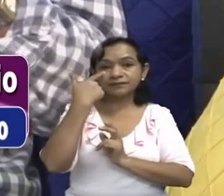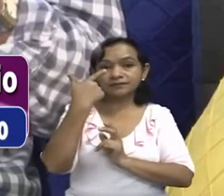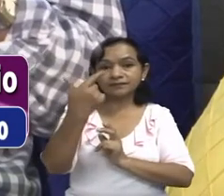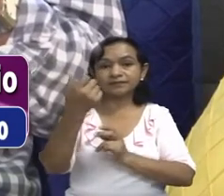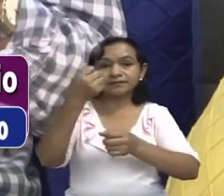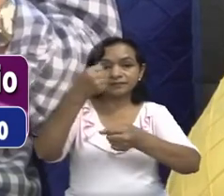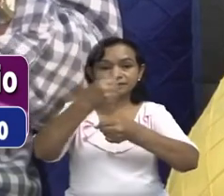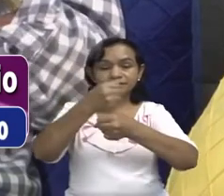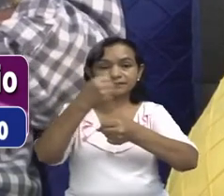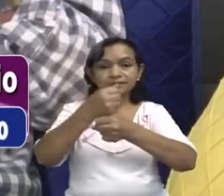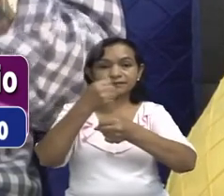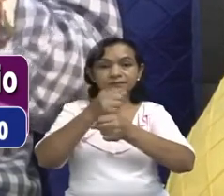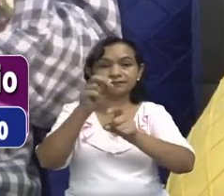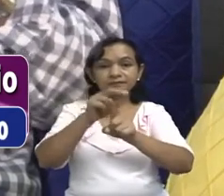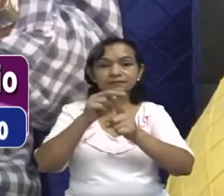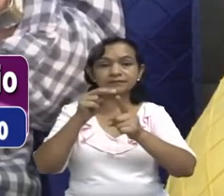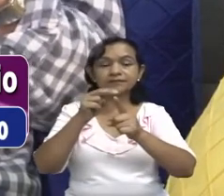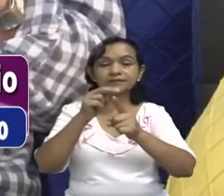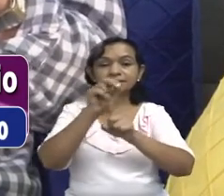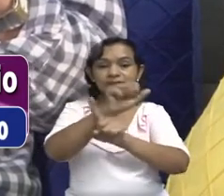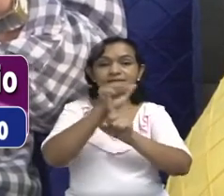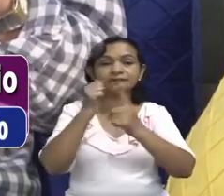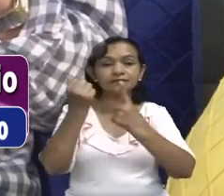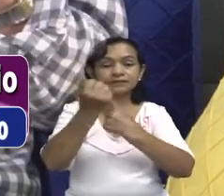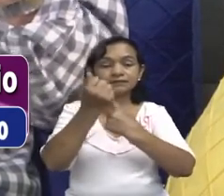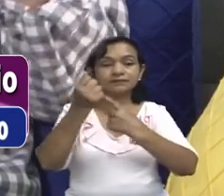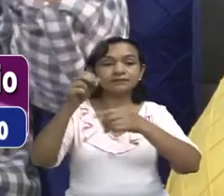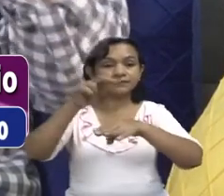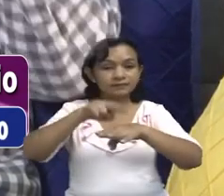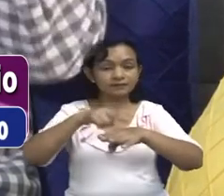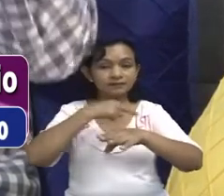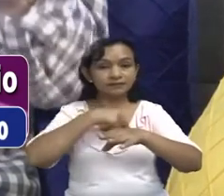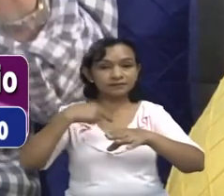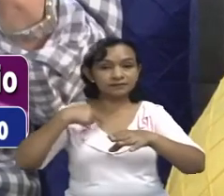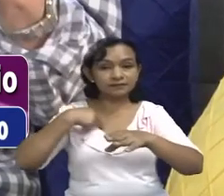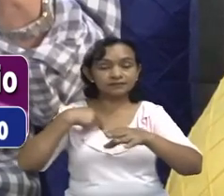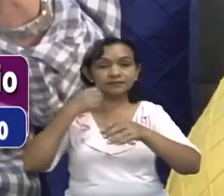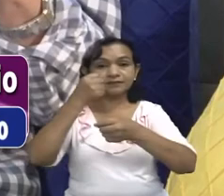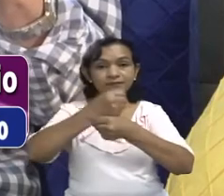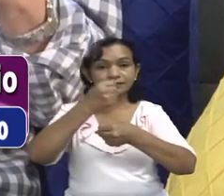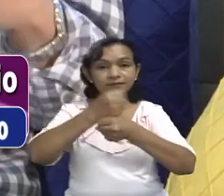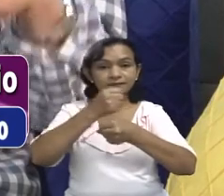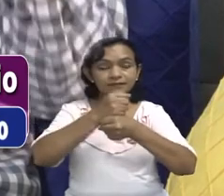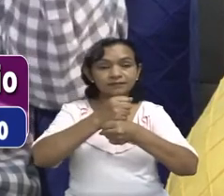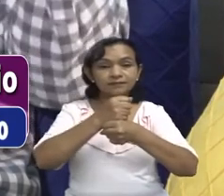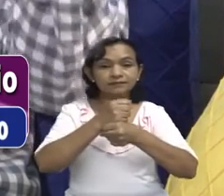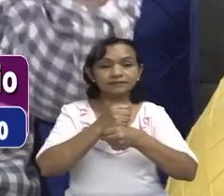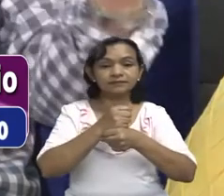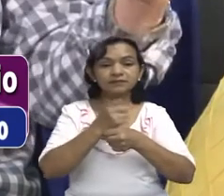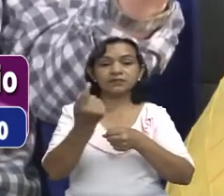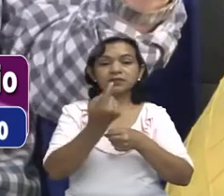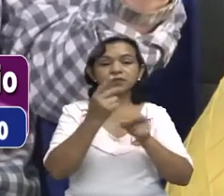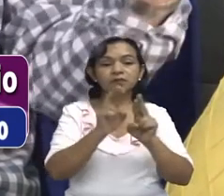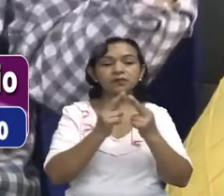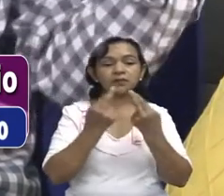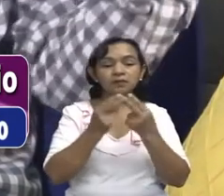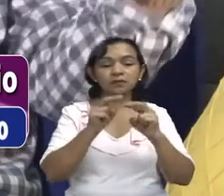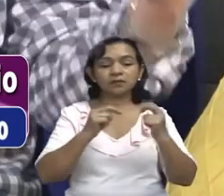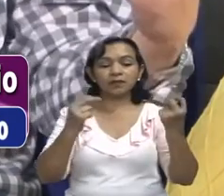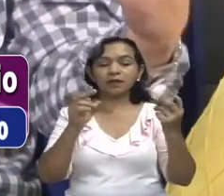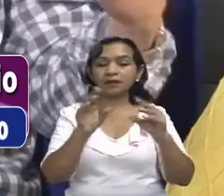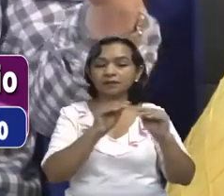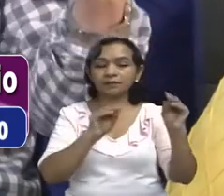labor de la Asamblea Nacional. Que va más allá inclusive de las sesiones y de las comisiones, que tienen